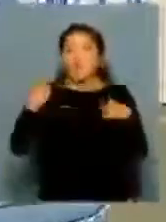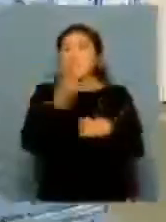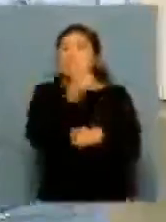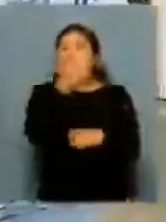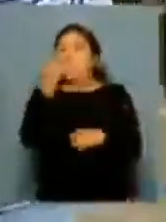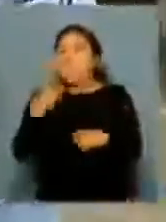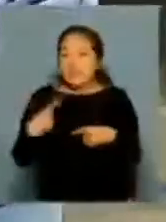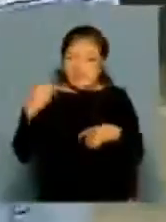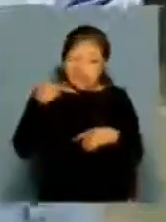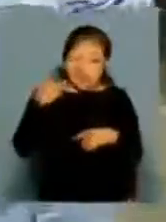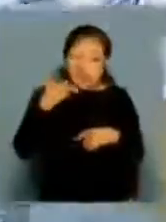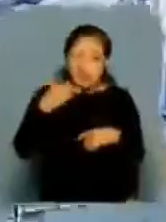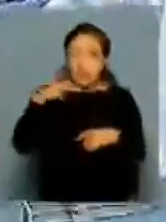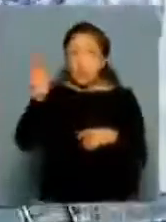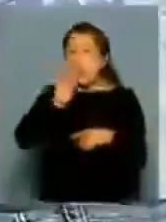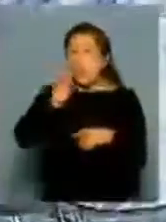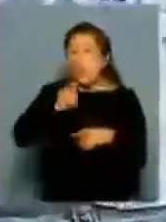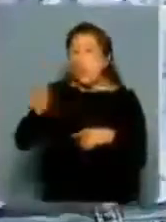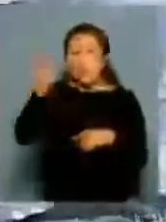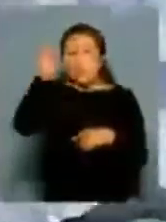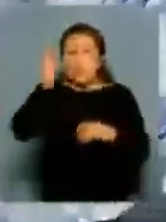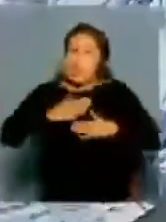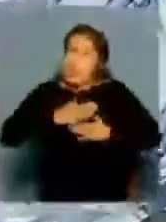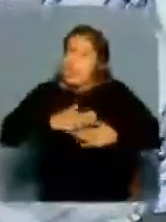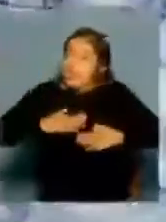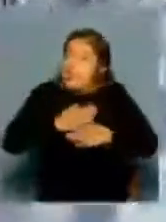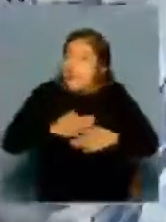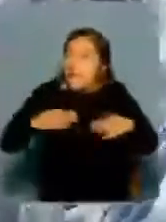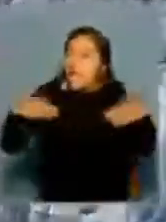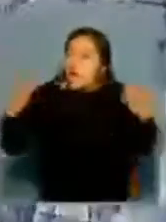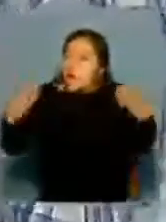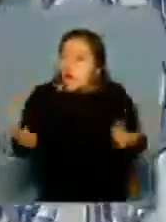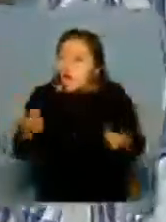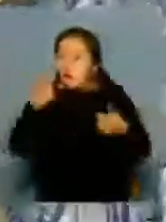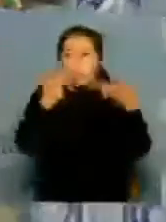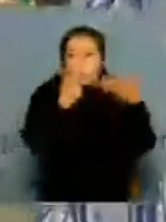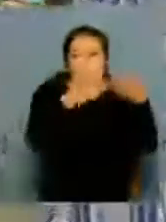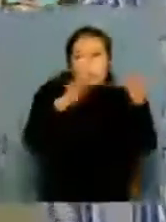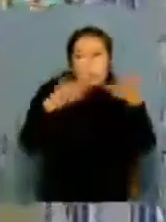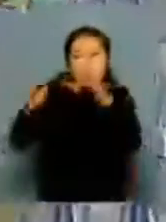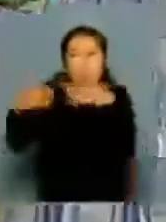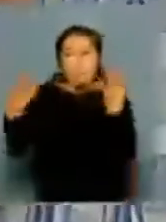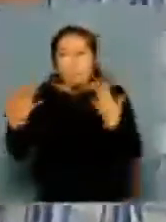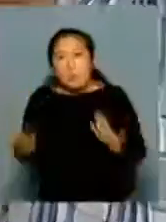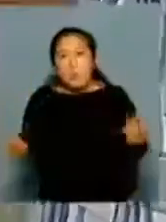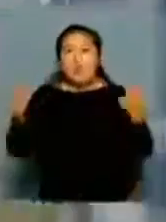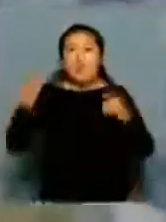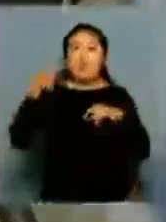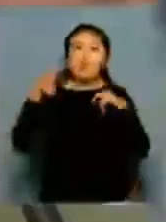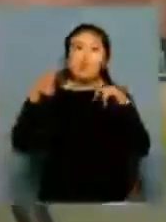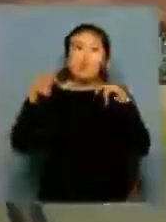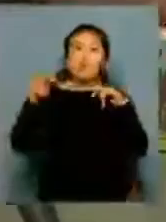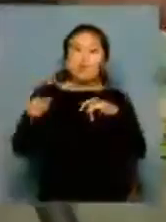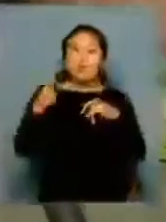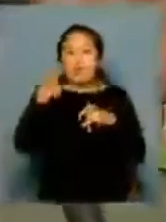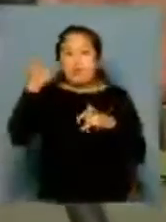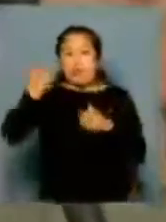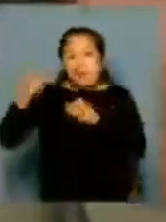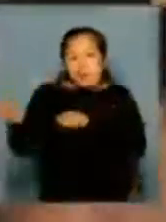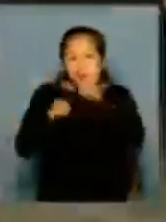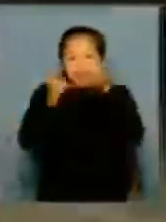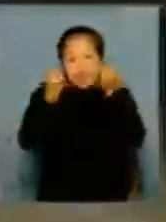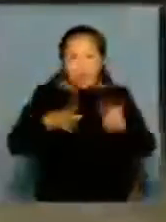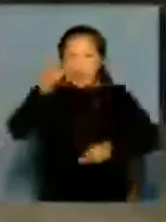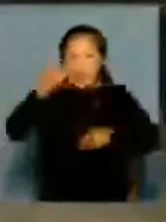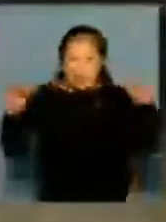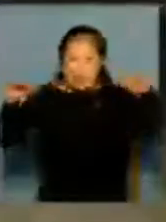Bueno, Inés Pemberton, ustedes muy satisfechos porque, bueno, ya pudieron abrir las puertas y en definitiva están haciendo la invitación para que